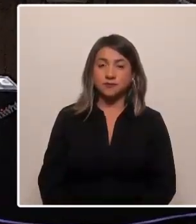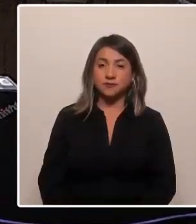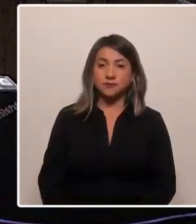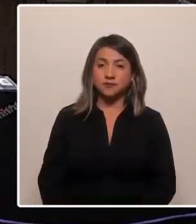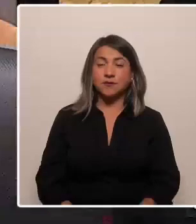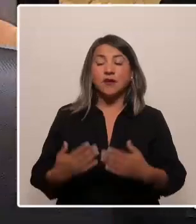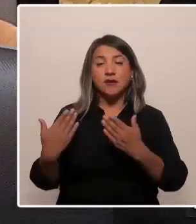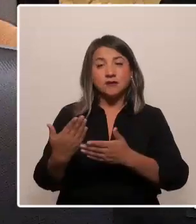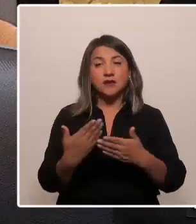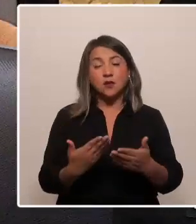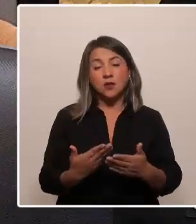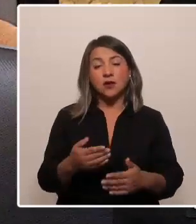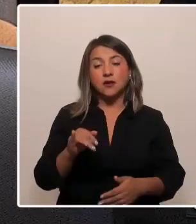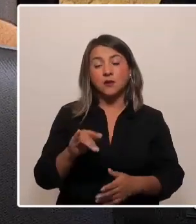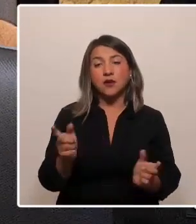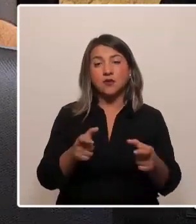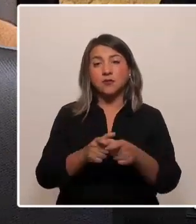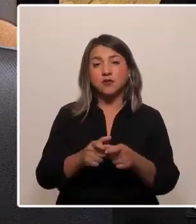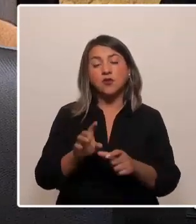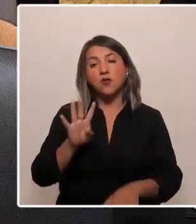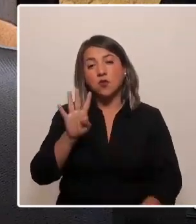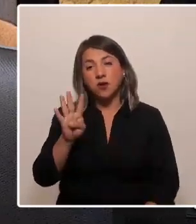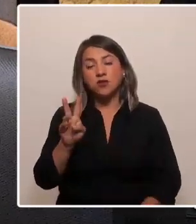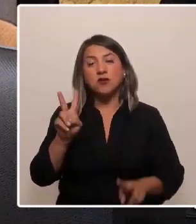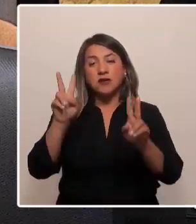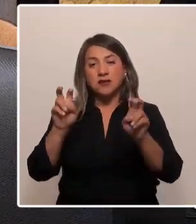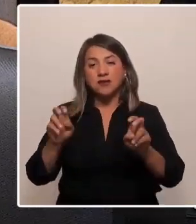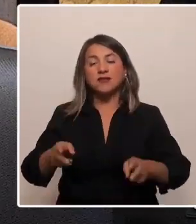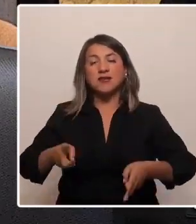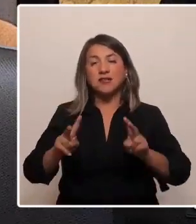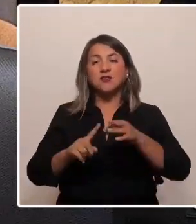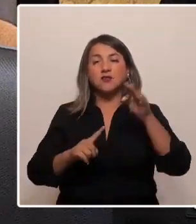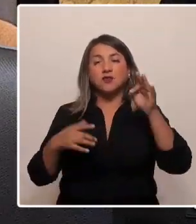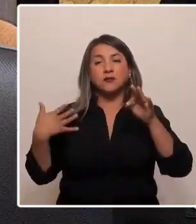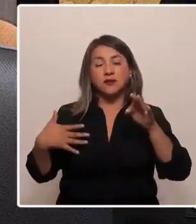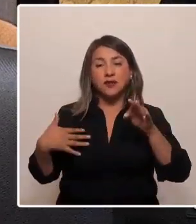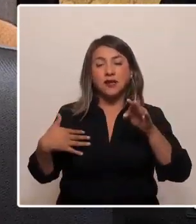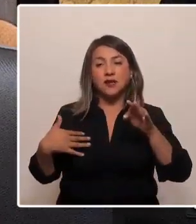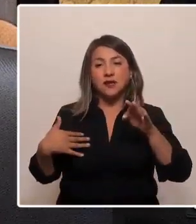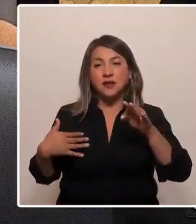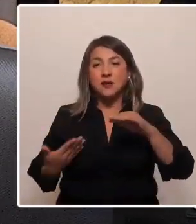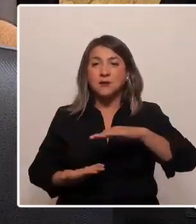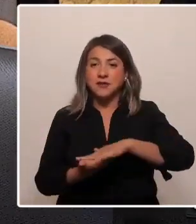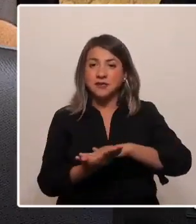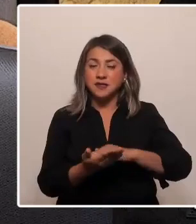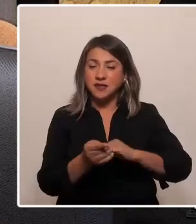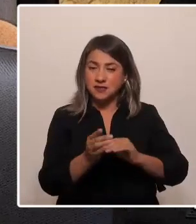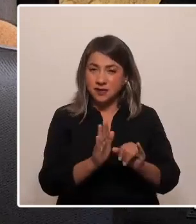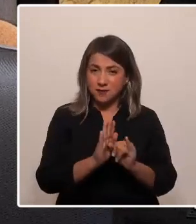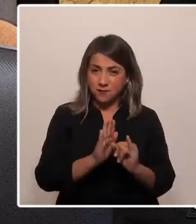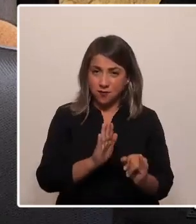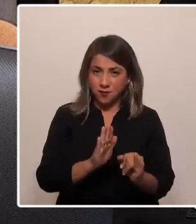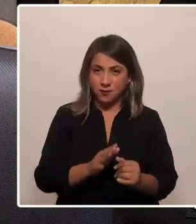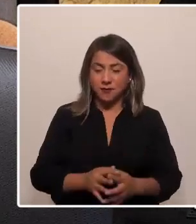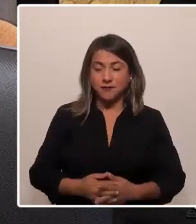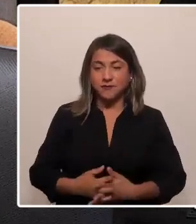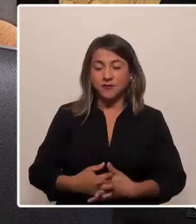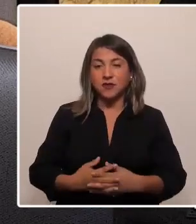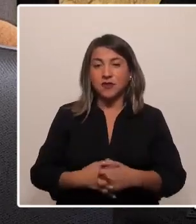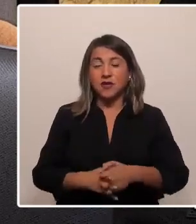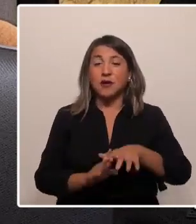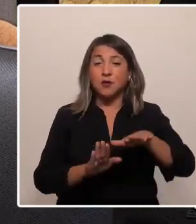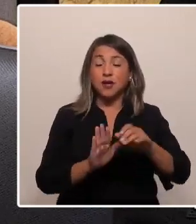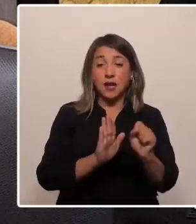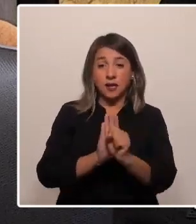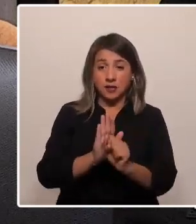Saludar a quienes componen la Comisión número 4 sobre Derechos Fundamentales y nos presentan este esperado informe. Apoyaré los